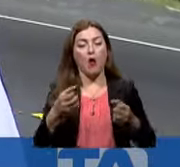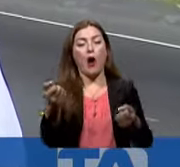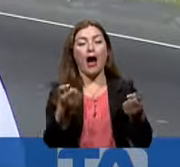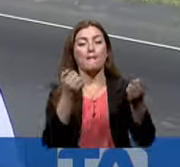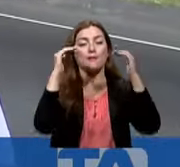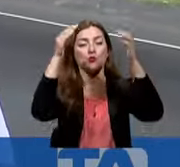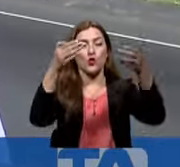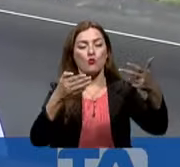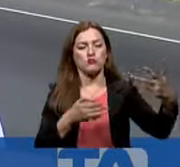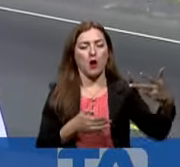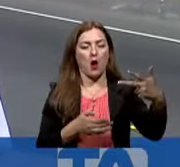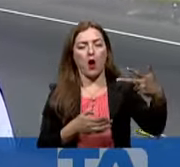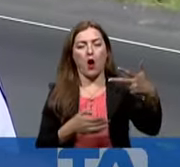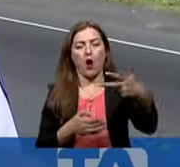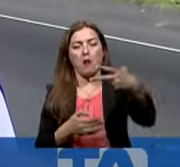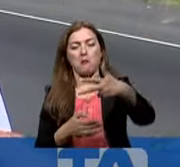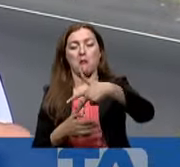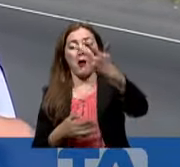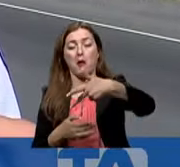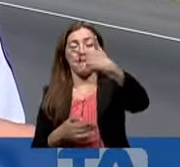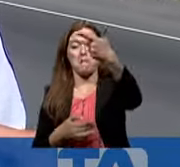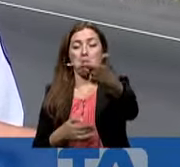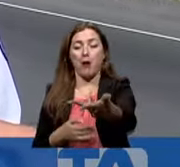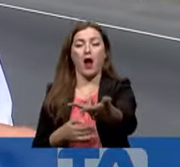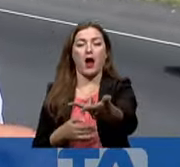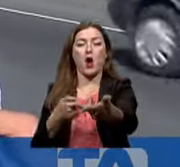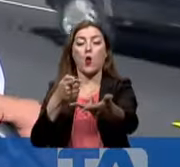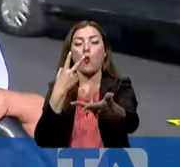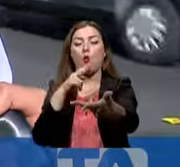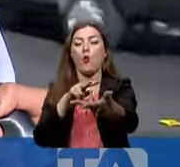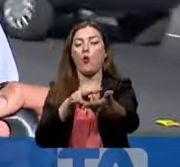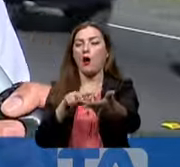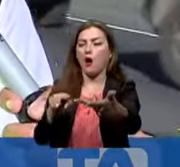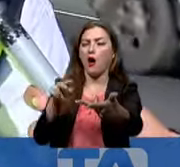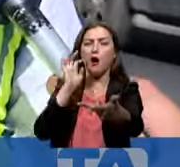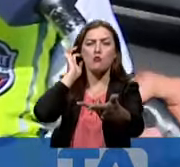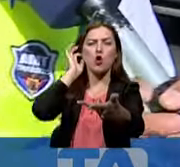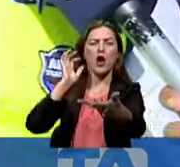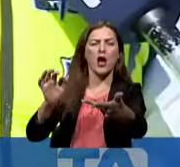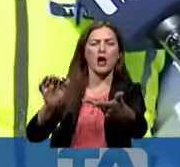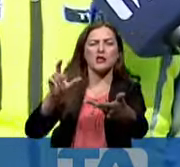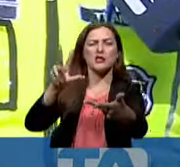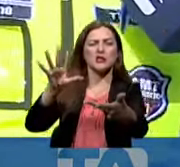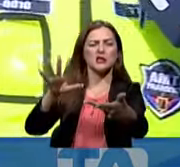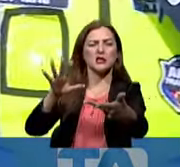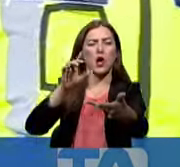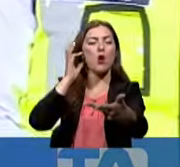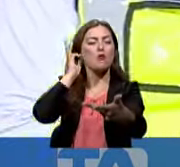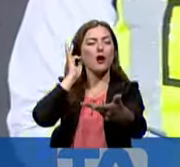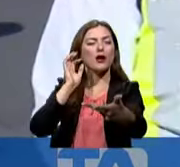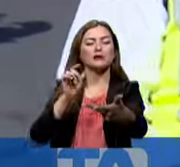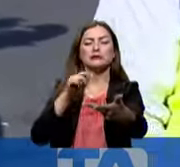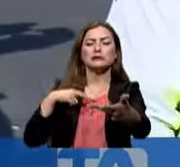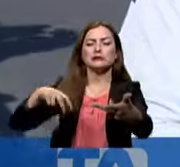camión con volcamiento a un cuarto. Producto de este siniestro tenemos lamentablemente una persona fallecida de sexo